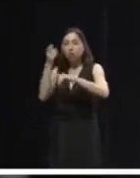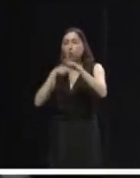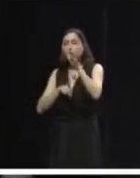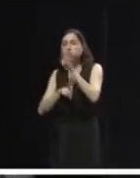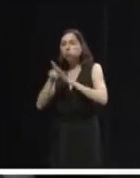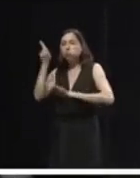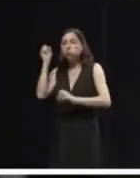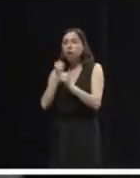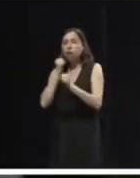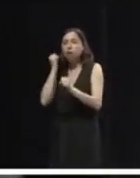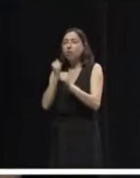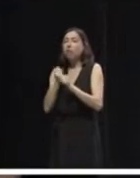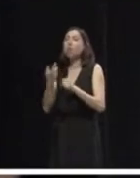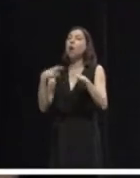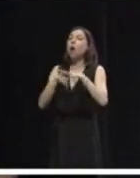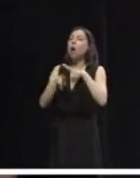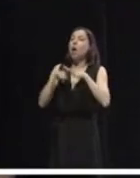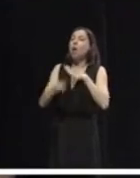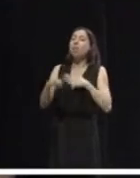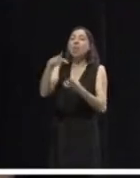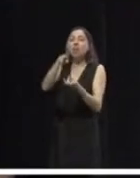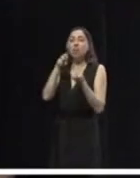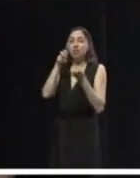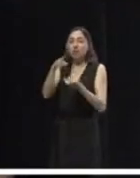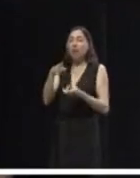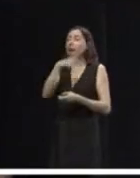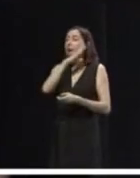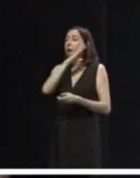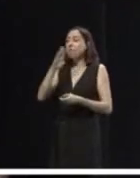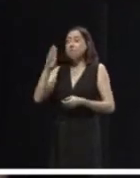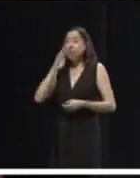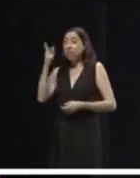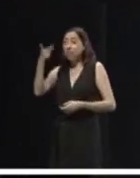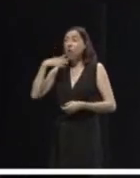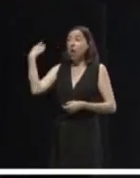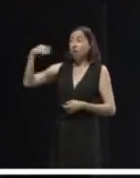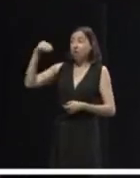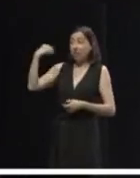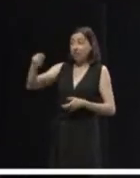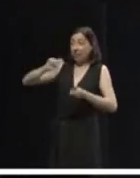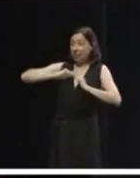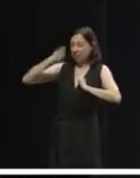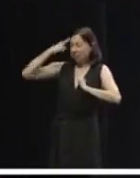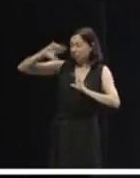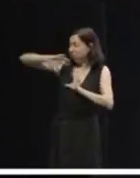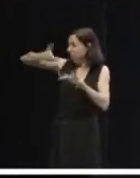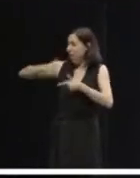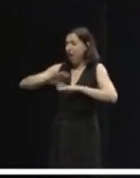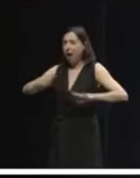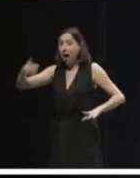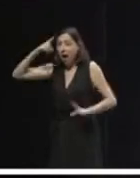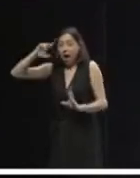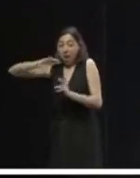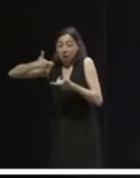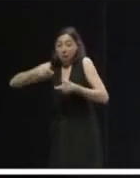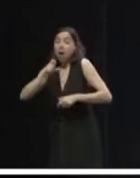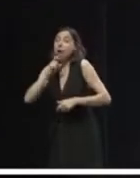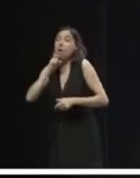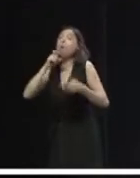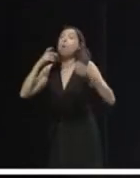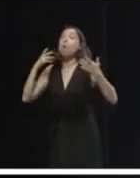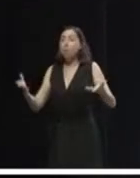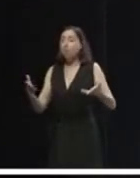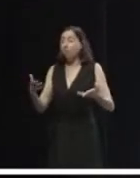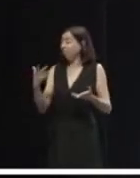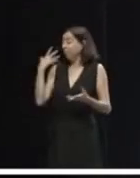tributaria. Dice que es madre de 2 adolescentes que la vuelven loca, y yo me pregunto, ¿qué loca en qué sentido? Pero bueno, me imagino que en todos